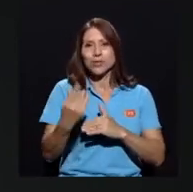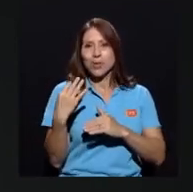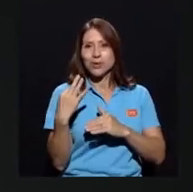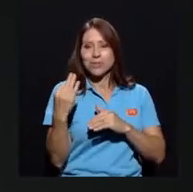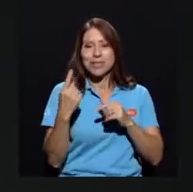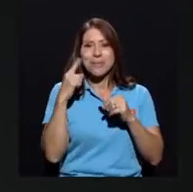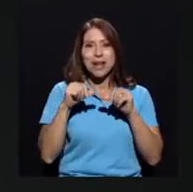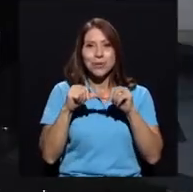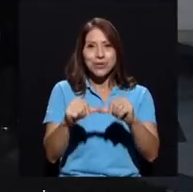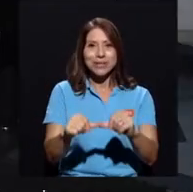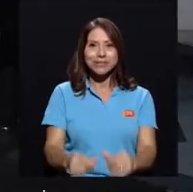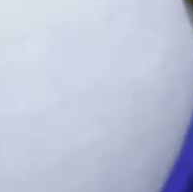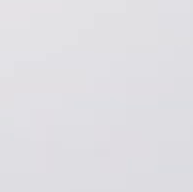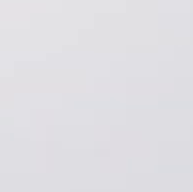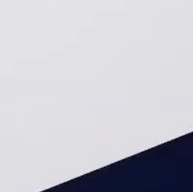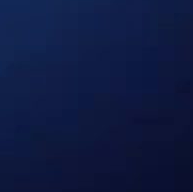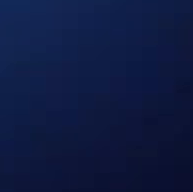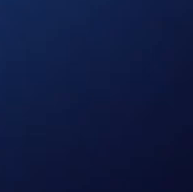hacerlo. Regresamos.